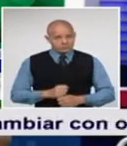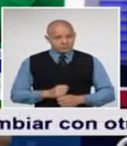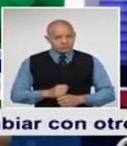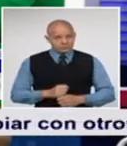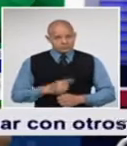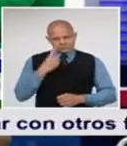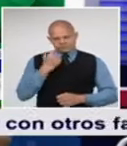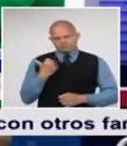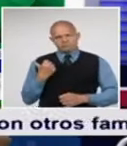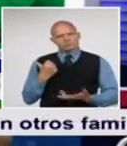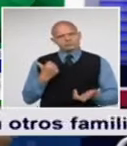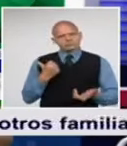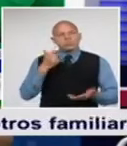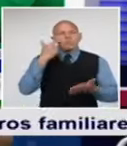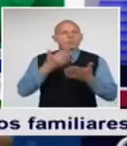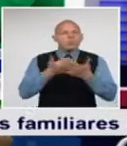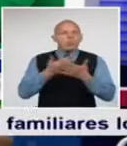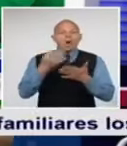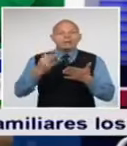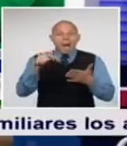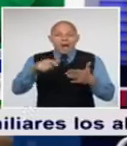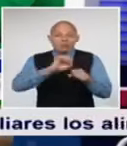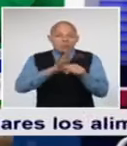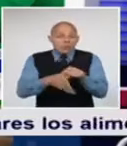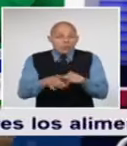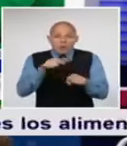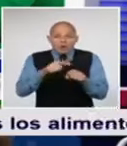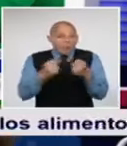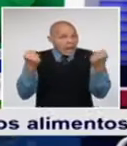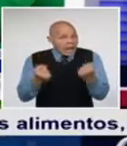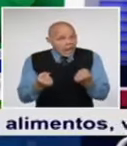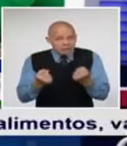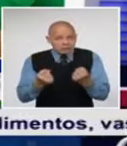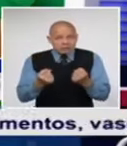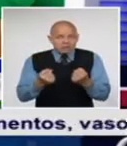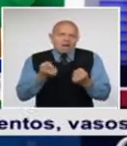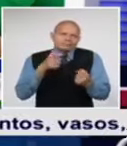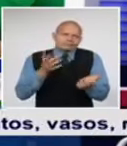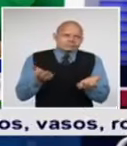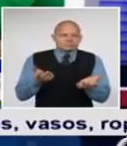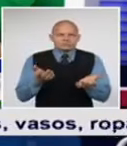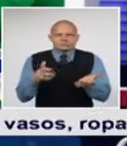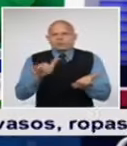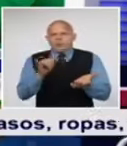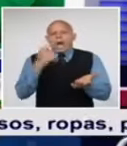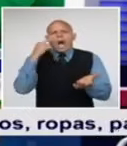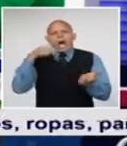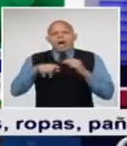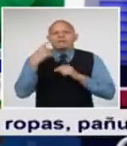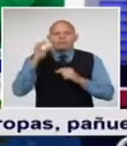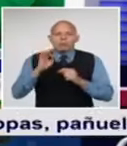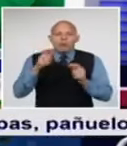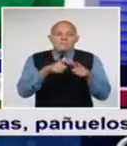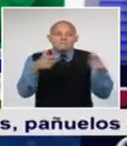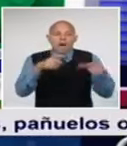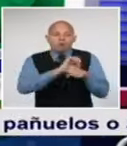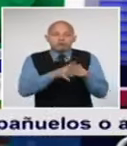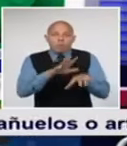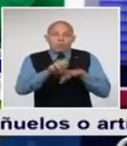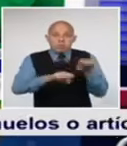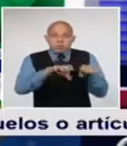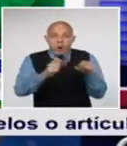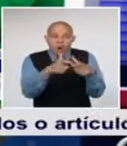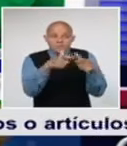evidencia del comportamiento que está teniendo esta enfermedad. Es cierto que cuando se aumentan los casos, pues el riesgo de